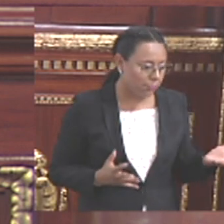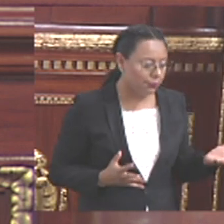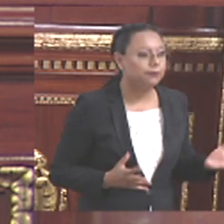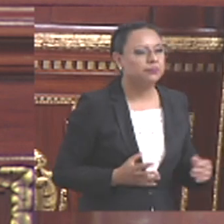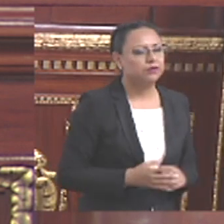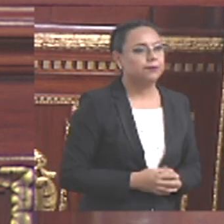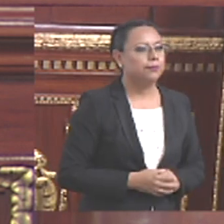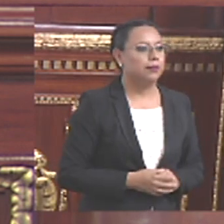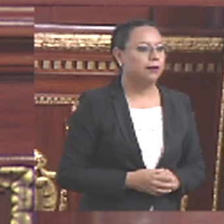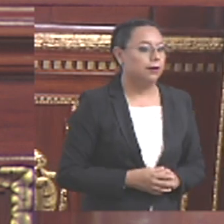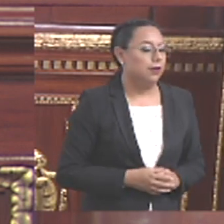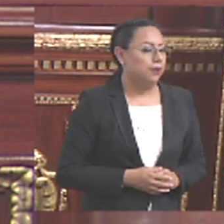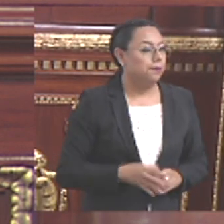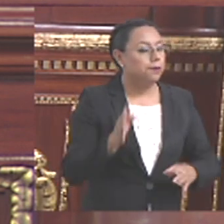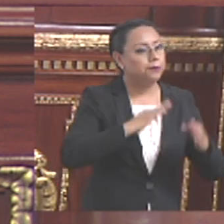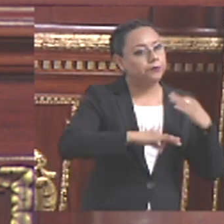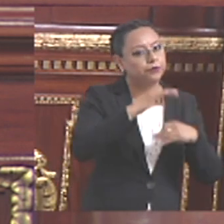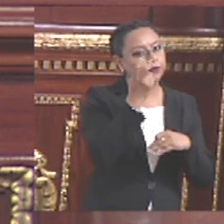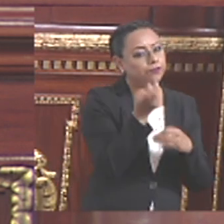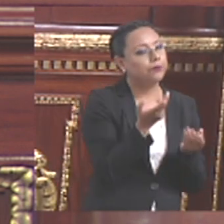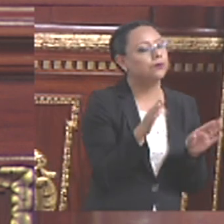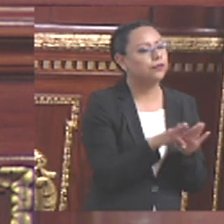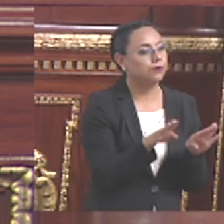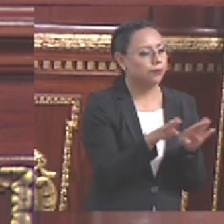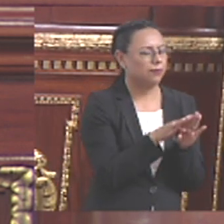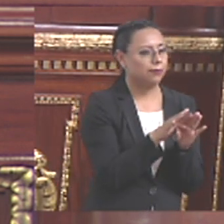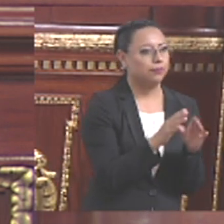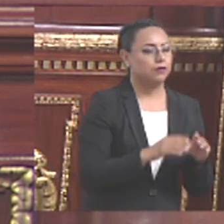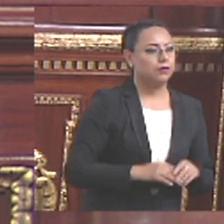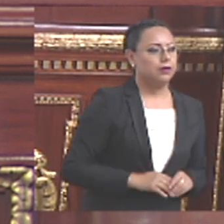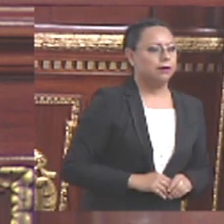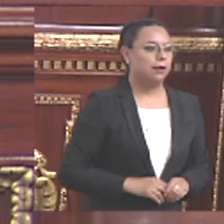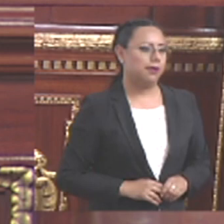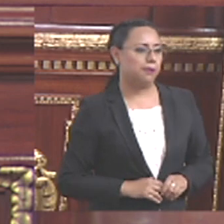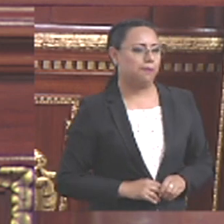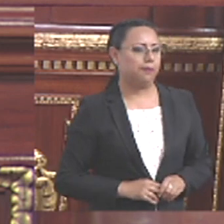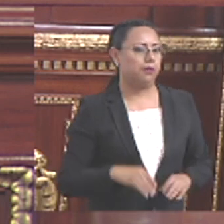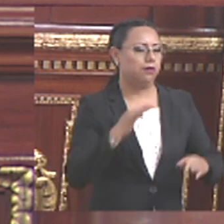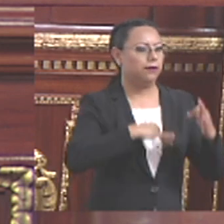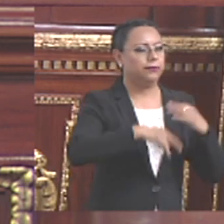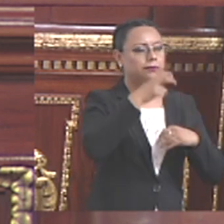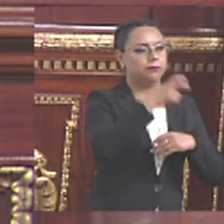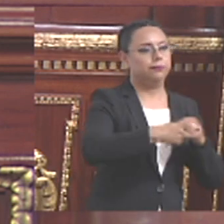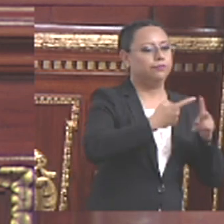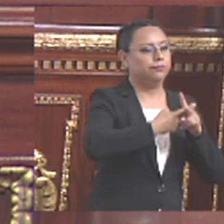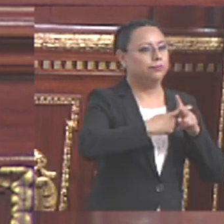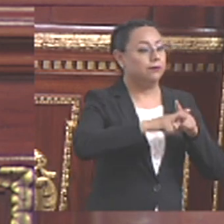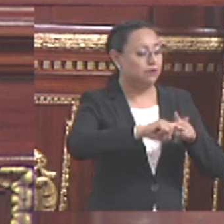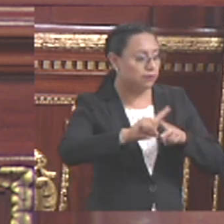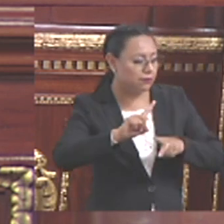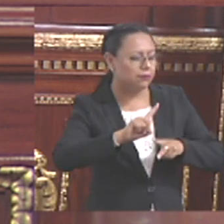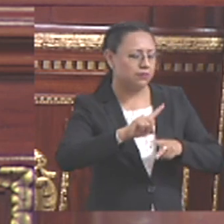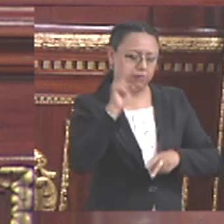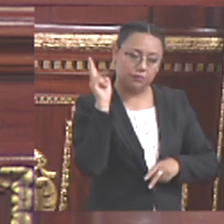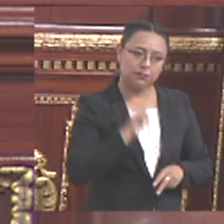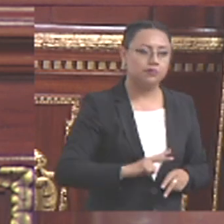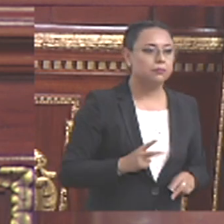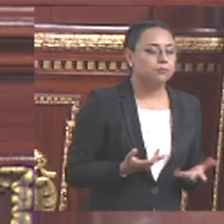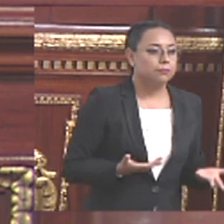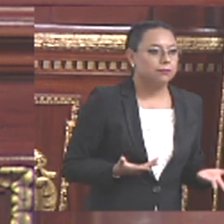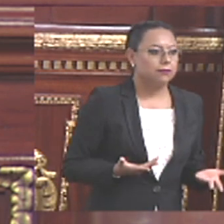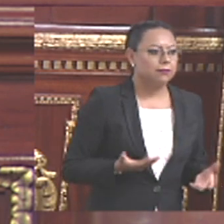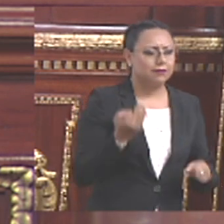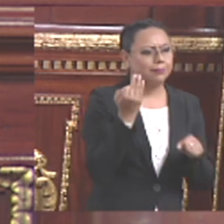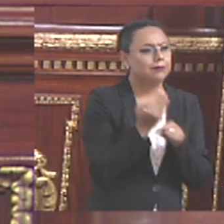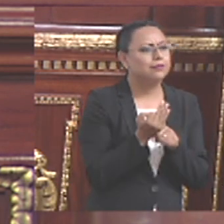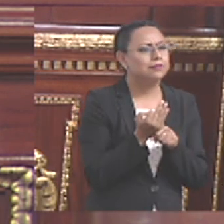a esos inicios y esa punta del iceberg, ahora todos lo